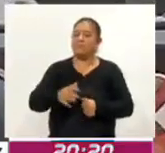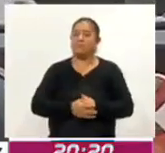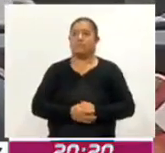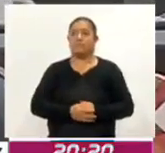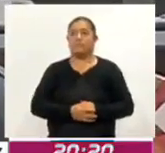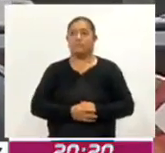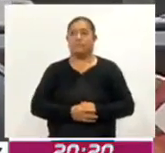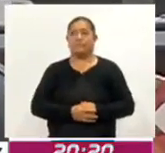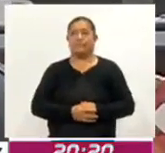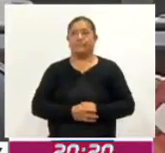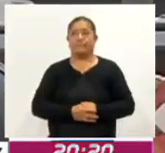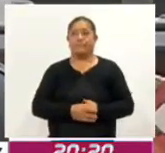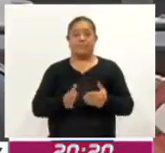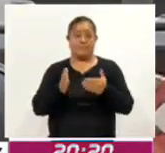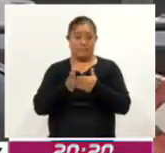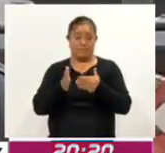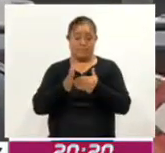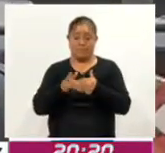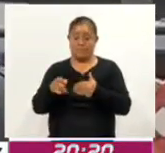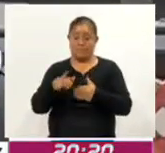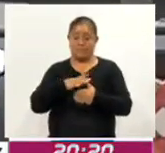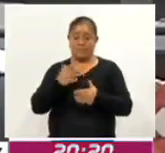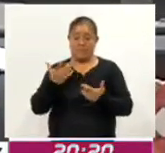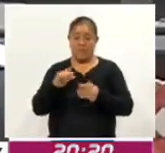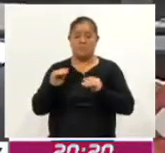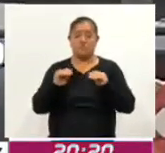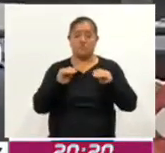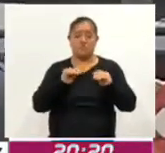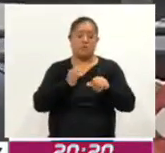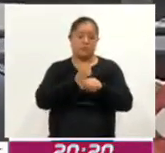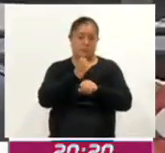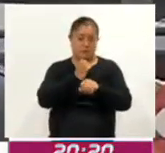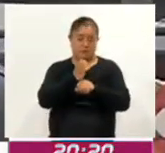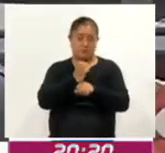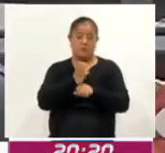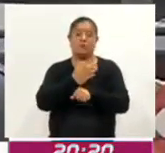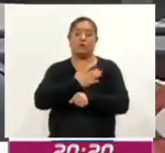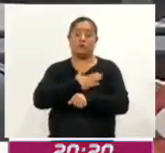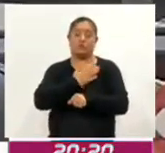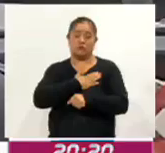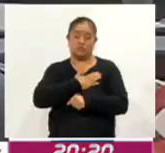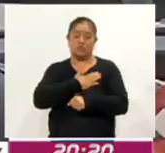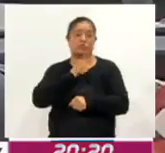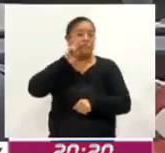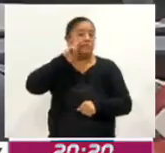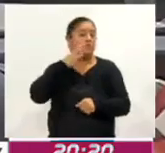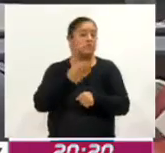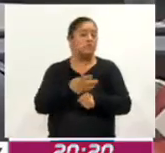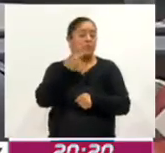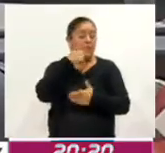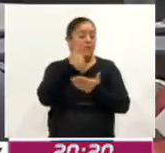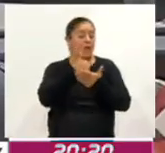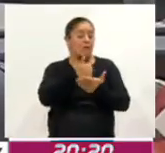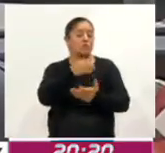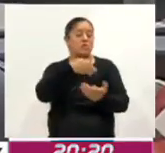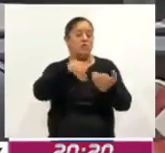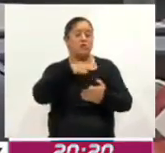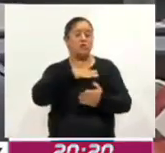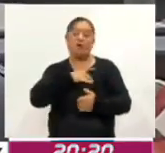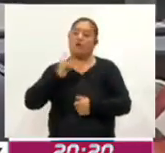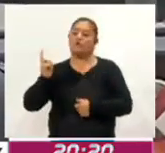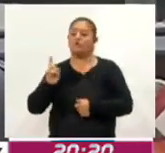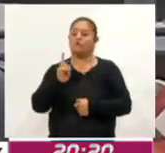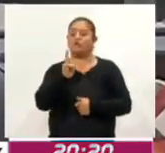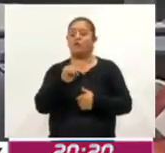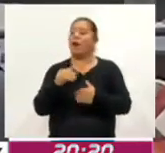En los cierres viales los va a hacer Movilidad del Estado y nosotros nos vamos a encargar en coadyuvar a dar recorridos en la